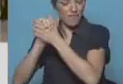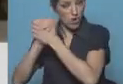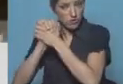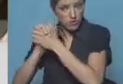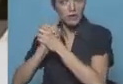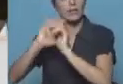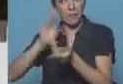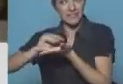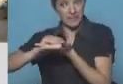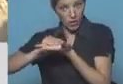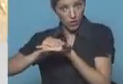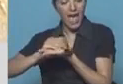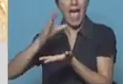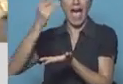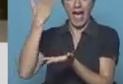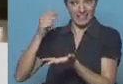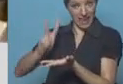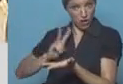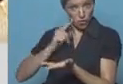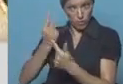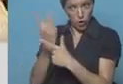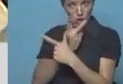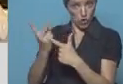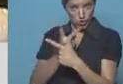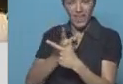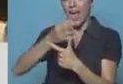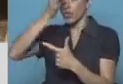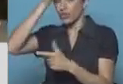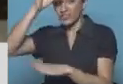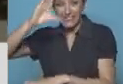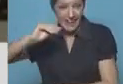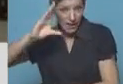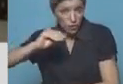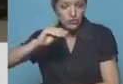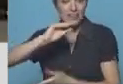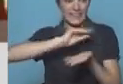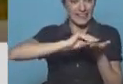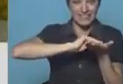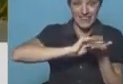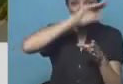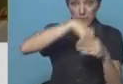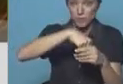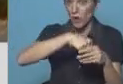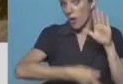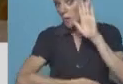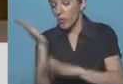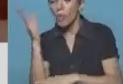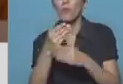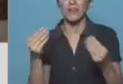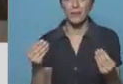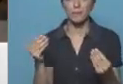era senador, en el año 2001, a las 12 de la noche del Senado, porque estaba todo el Senado, todo el